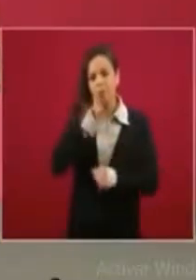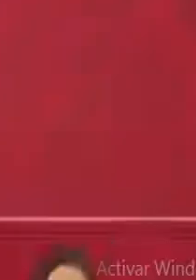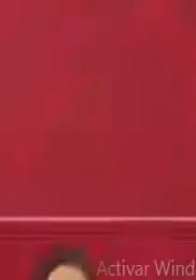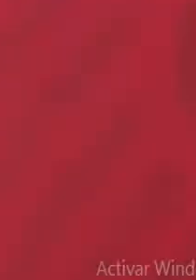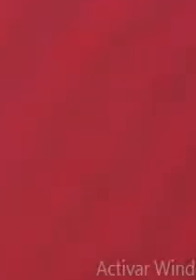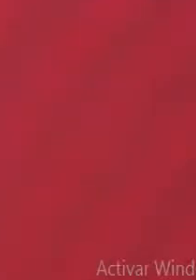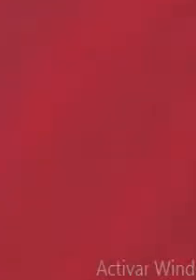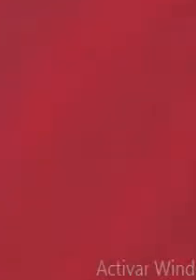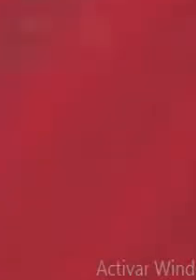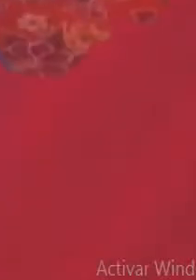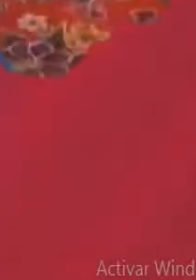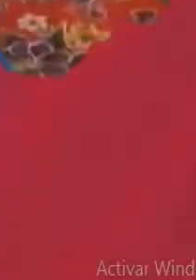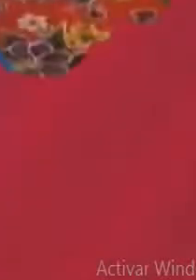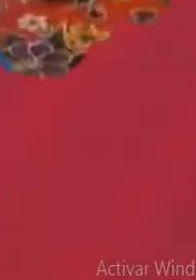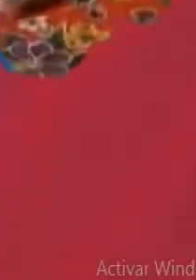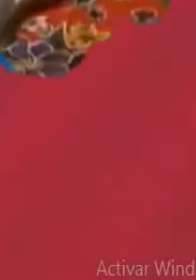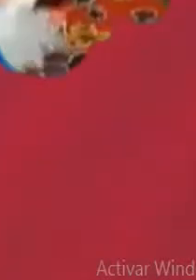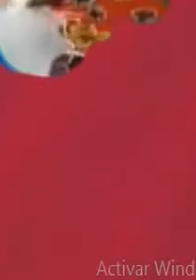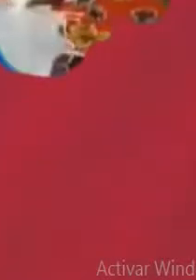punto es... ¿Te da miedo?